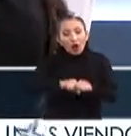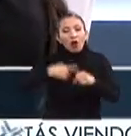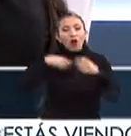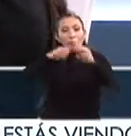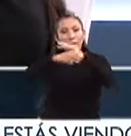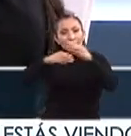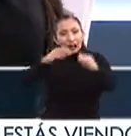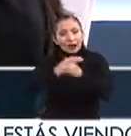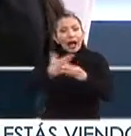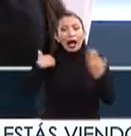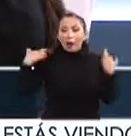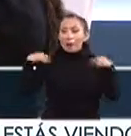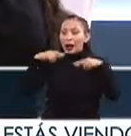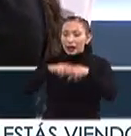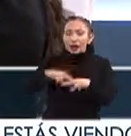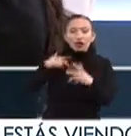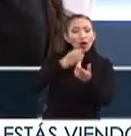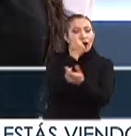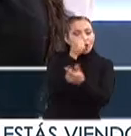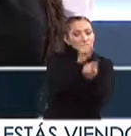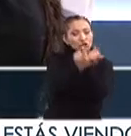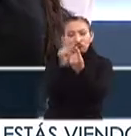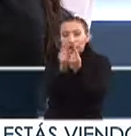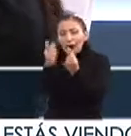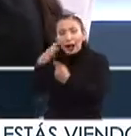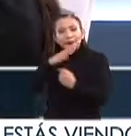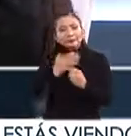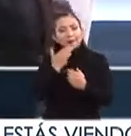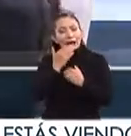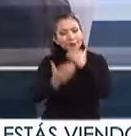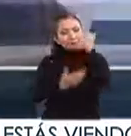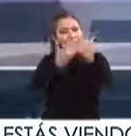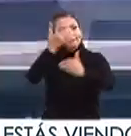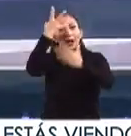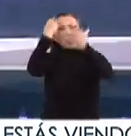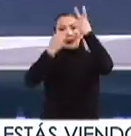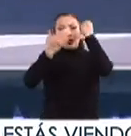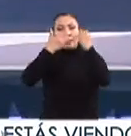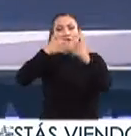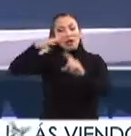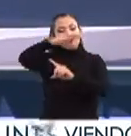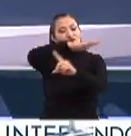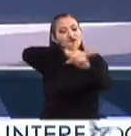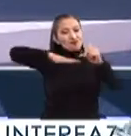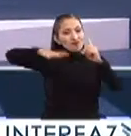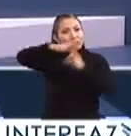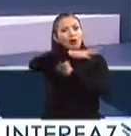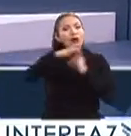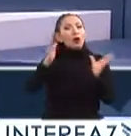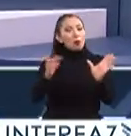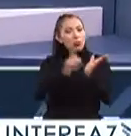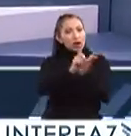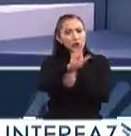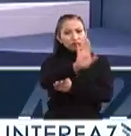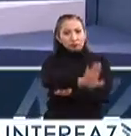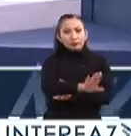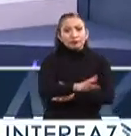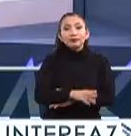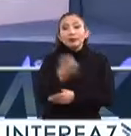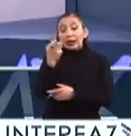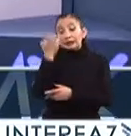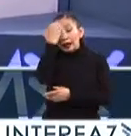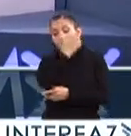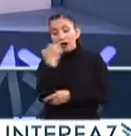convivencia escolar, que les permitan desarrollarse adecuadamente, que les permita aprender en condiciones desde un marco de derecho, ¿no? Claro. Y